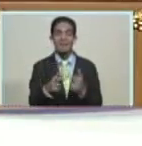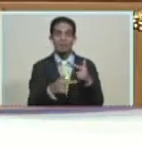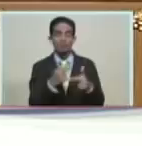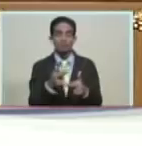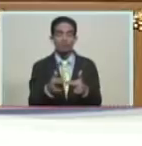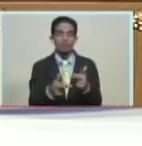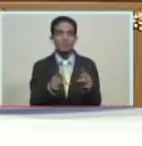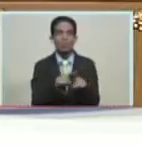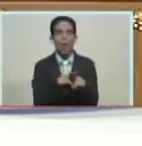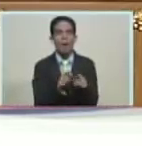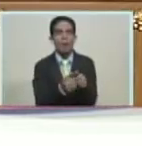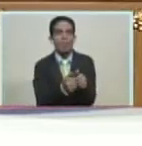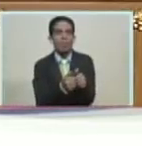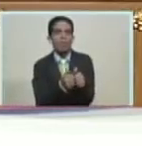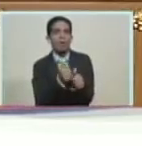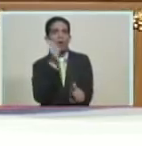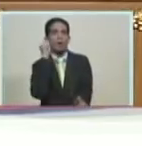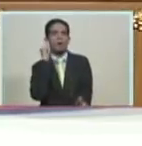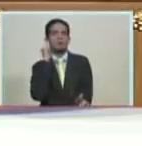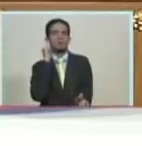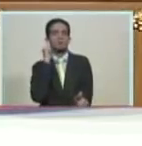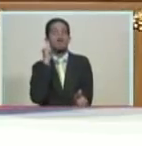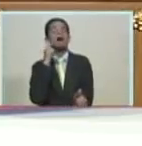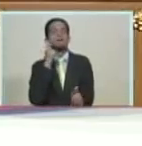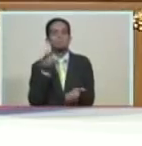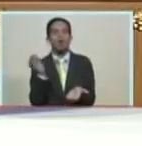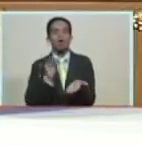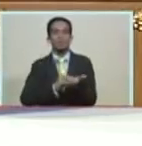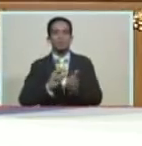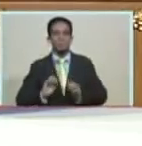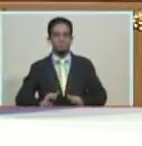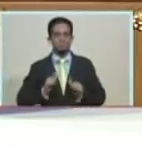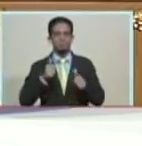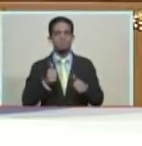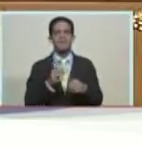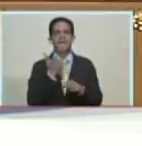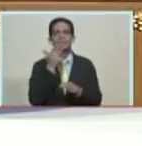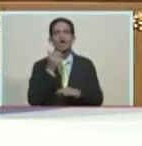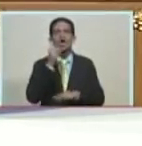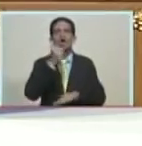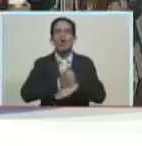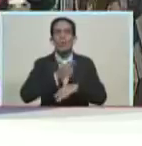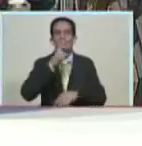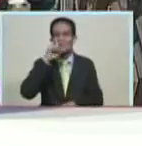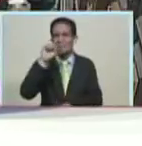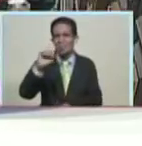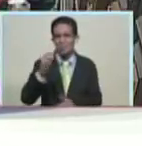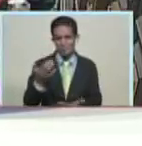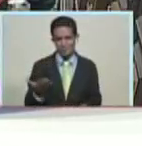la construcción de una nueva espiritualidad, una nueva moral. Culpa de Maduro.